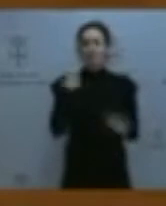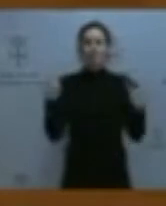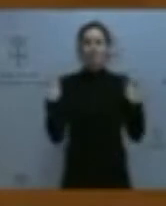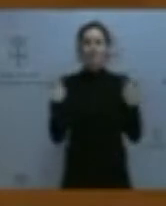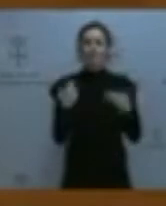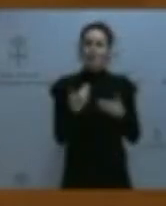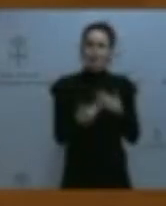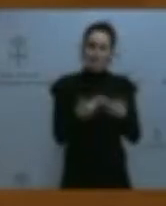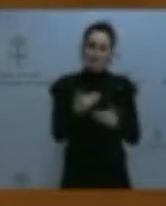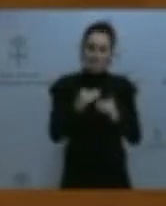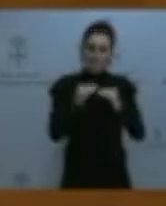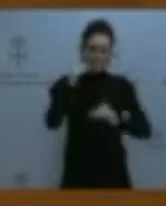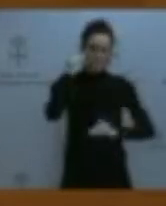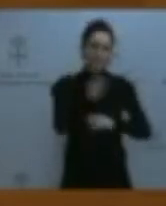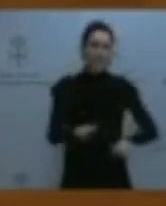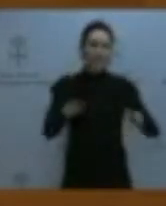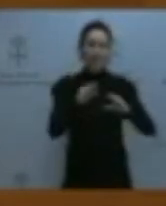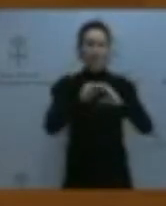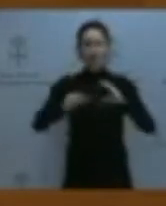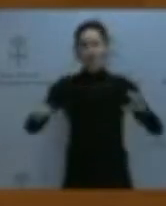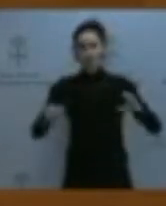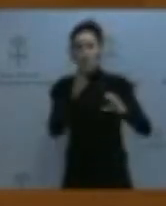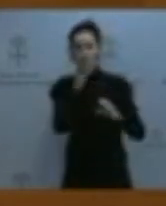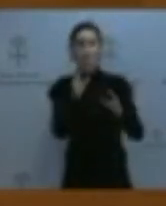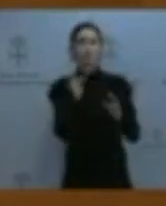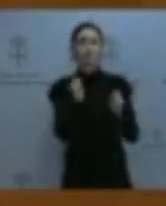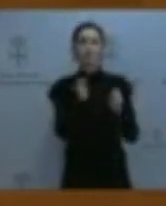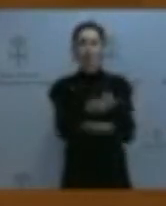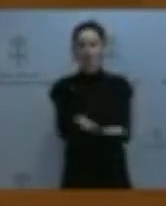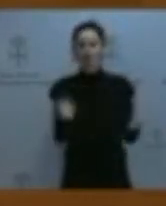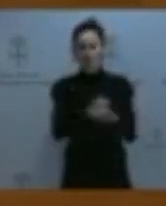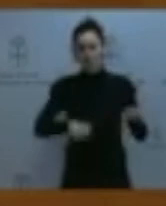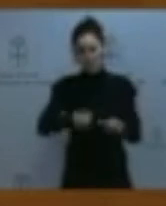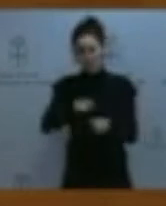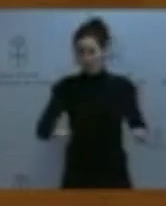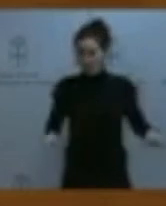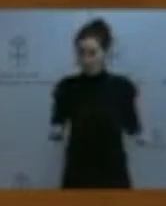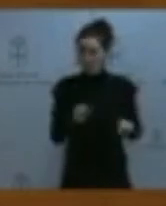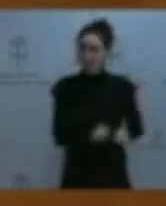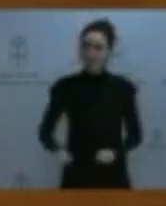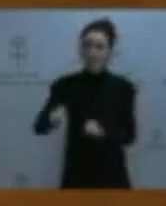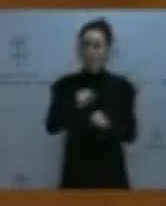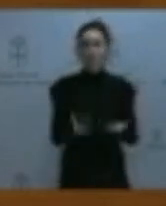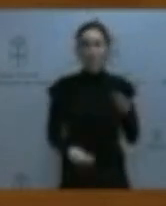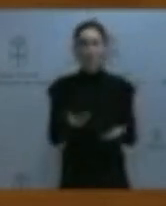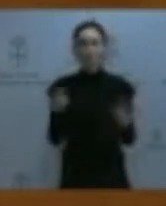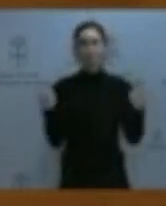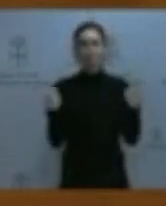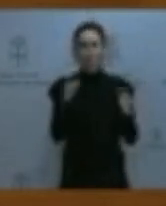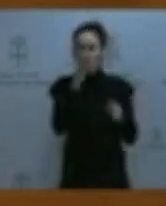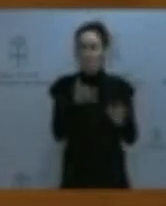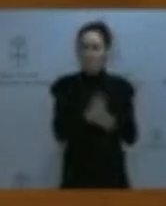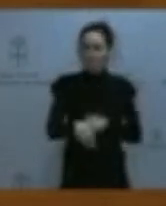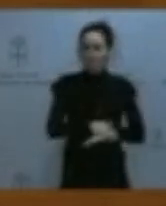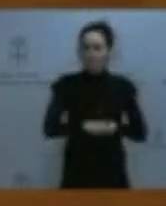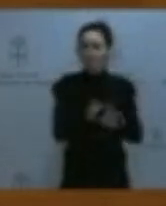progresiva, justa y redistributiva, porque es la que beneficia a la inmensa mayoría de la población. Defendemos la justicia fiscal, porque es básico para lograr